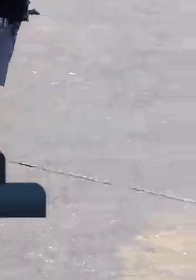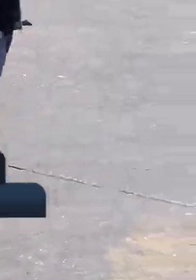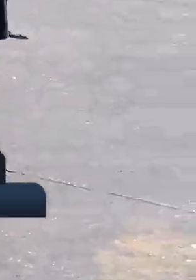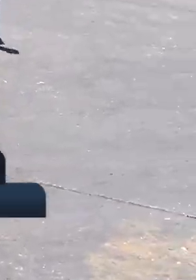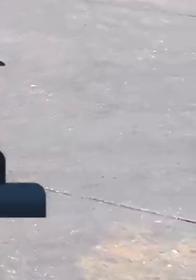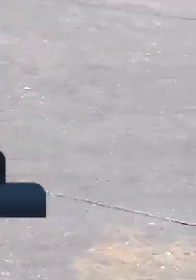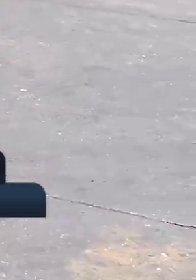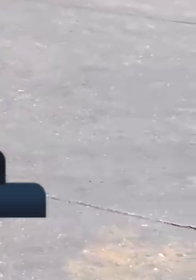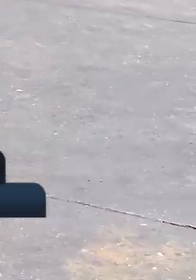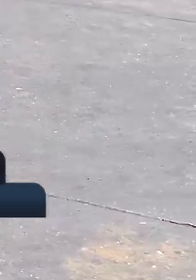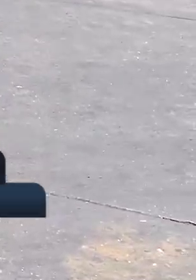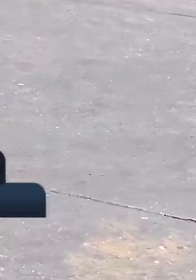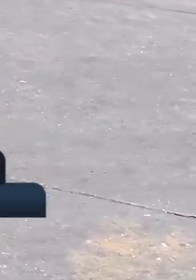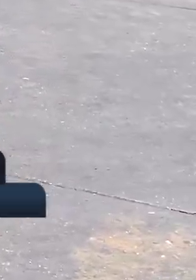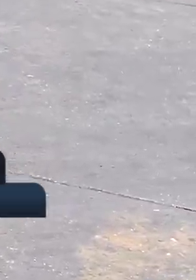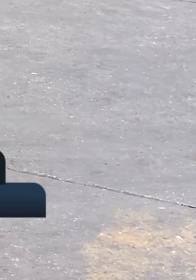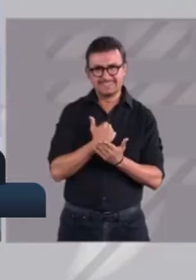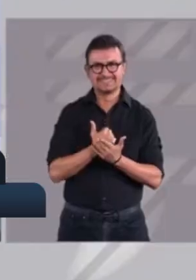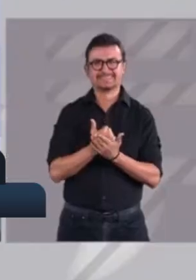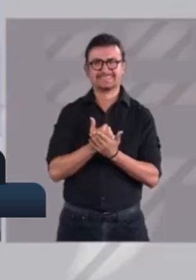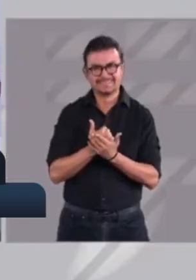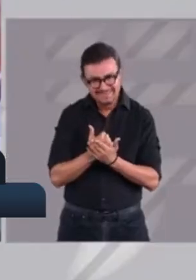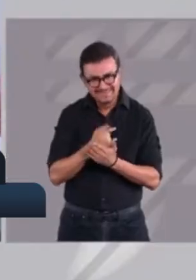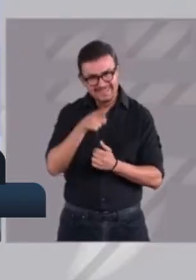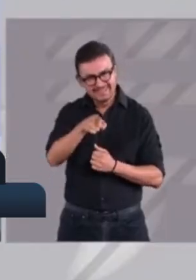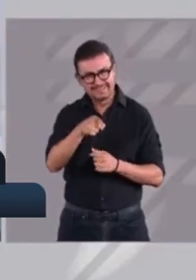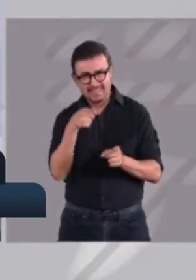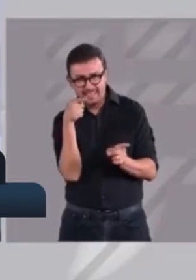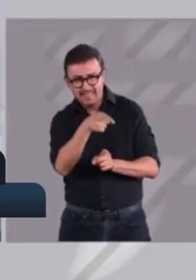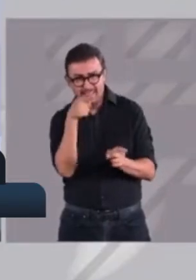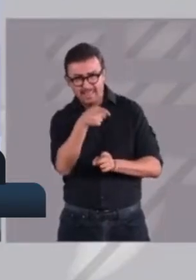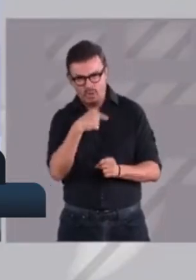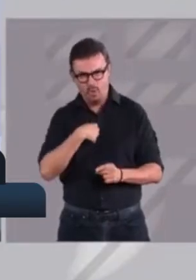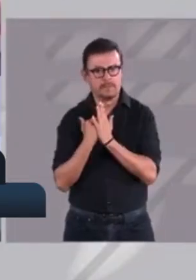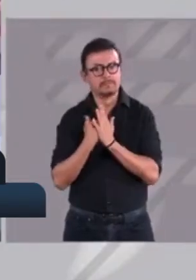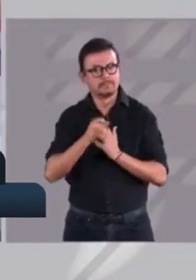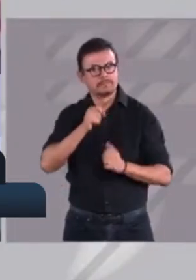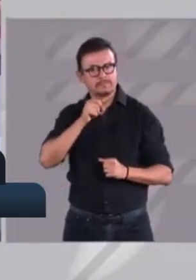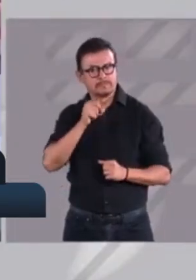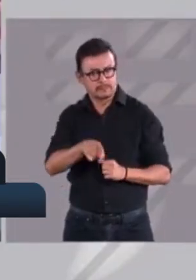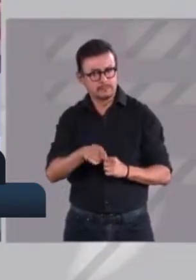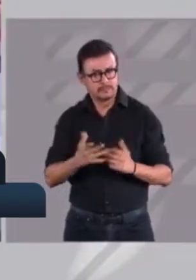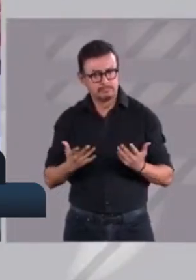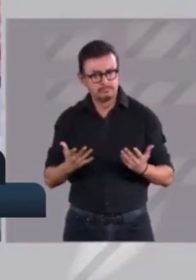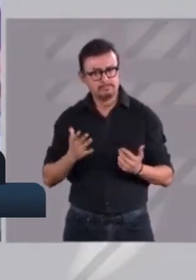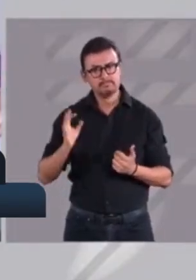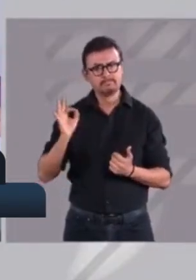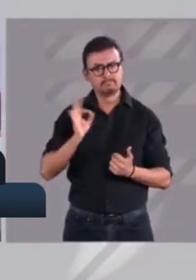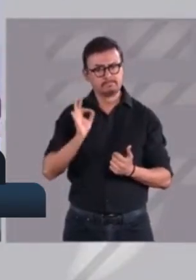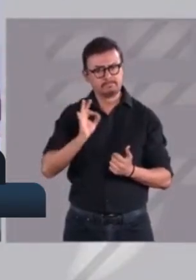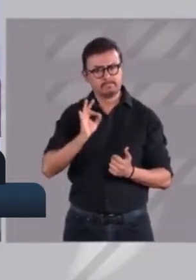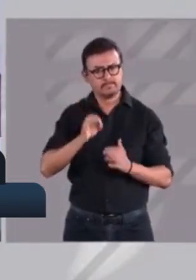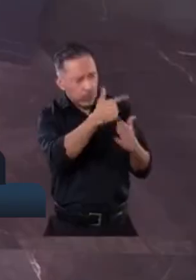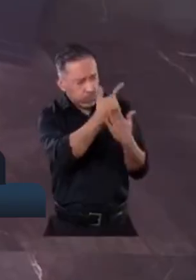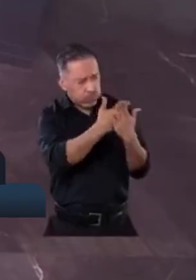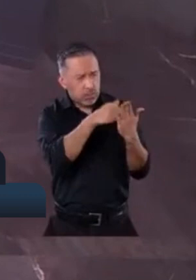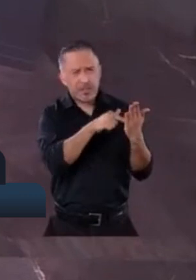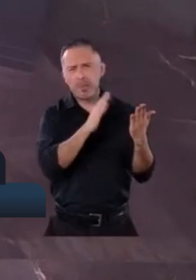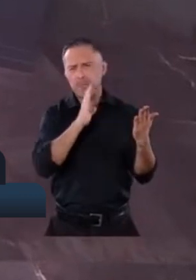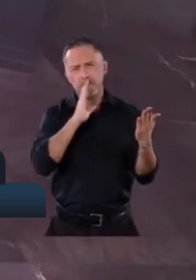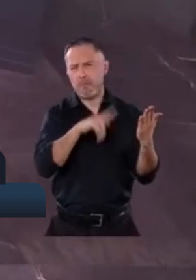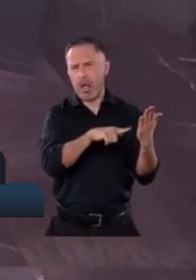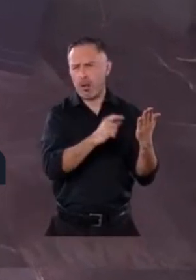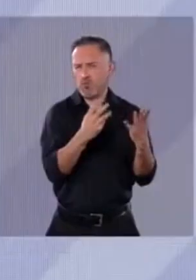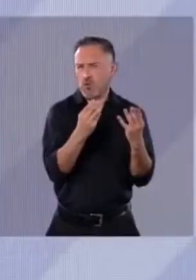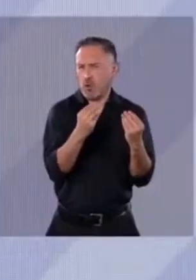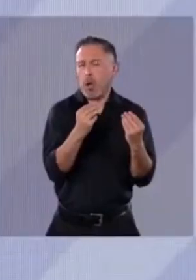puras personas que no tienen información adecuada y en cuanto al tercer debate presidencial el tablero electoral no cambió al contrario